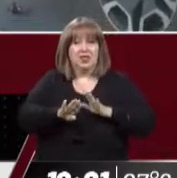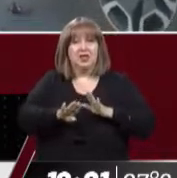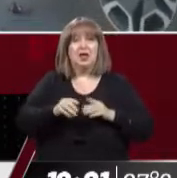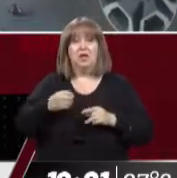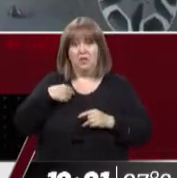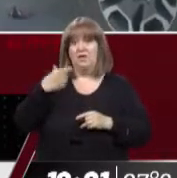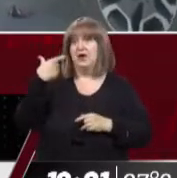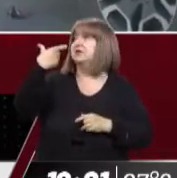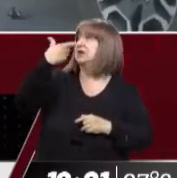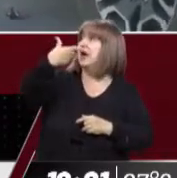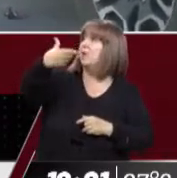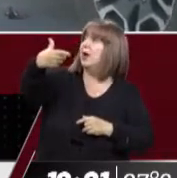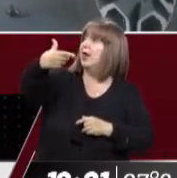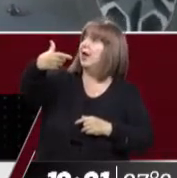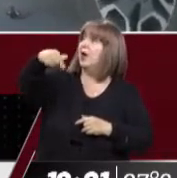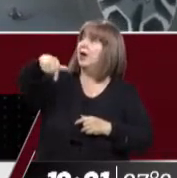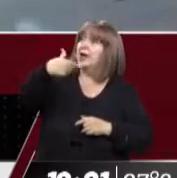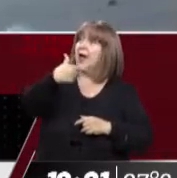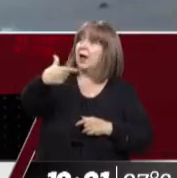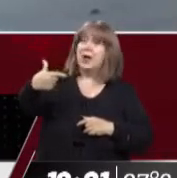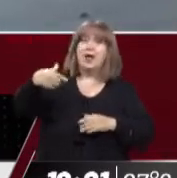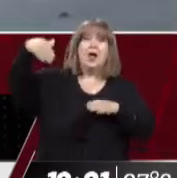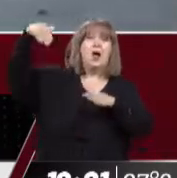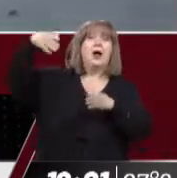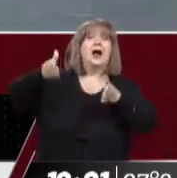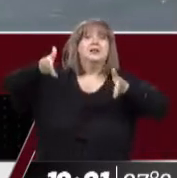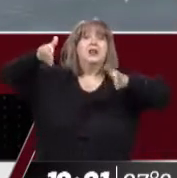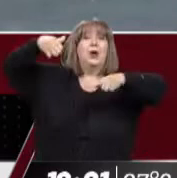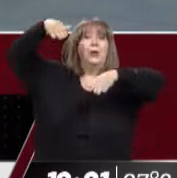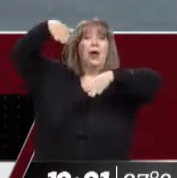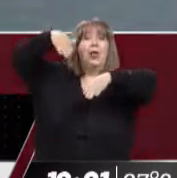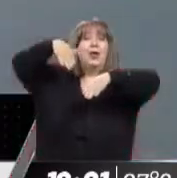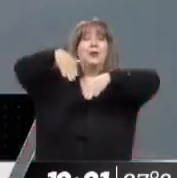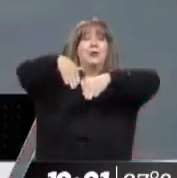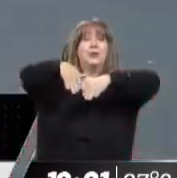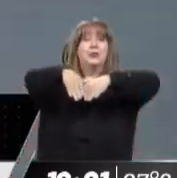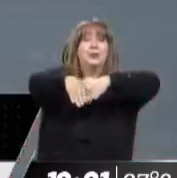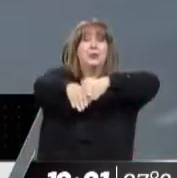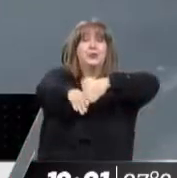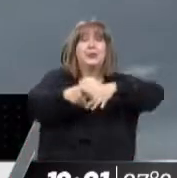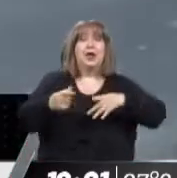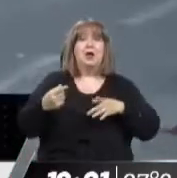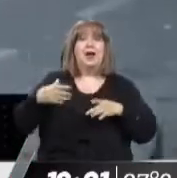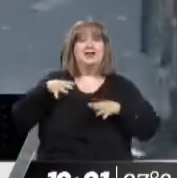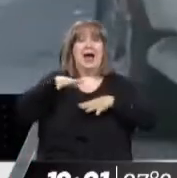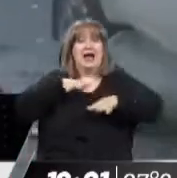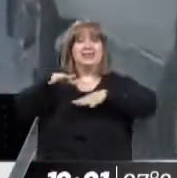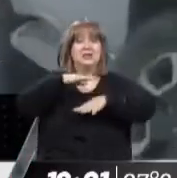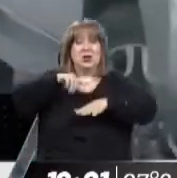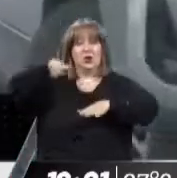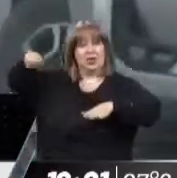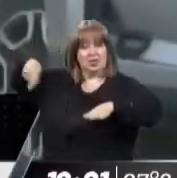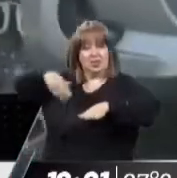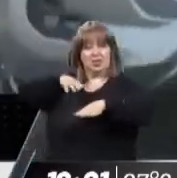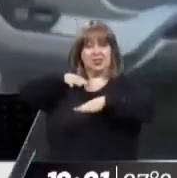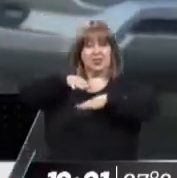ver cómo desde allá la calle viene en bajada. Y aparte viene de ser el acceso. Y claro, si